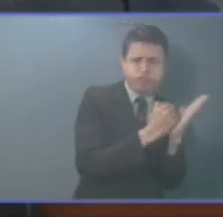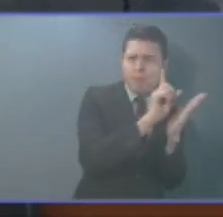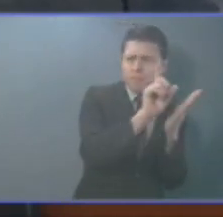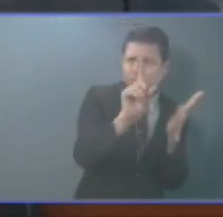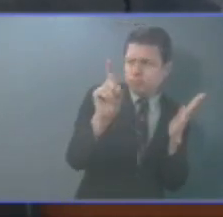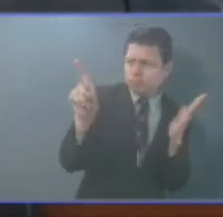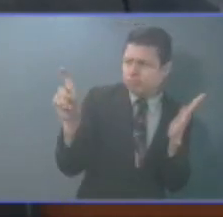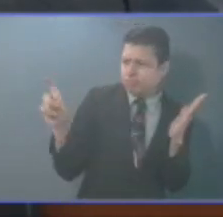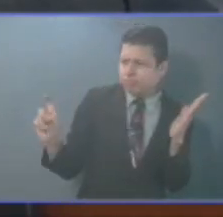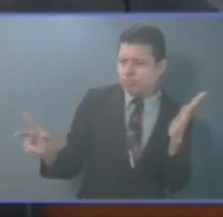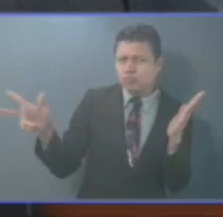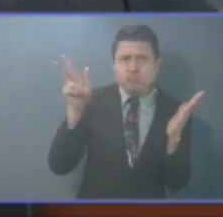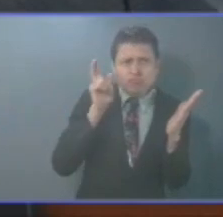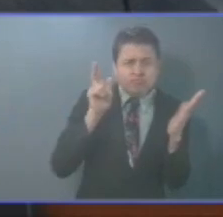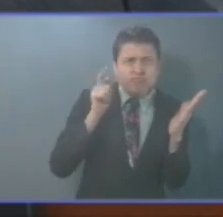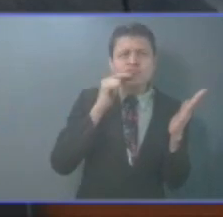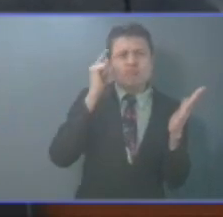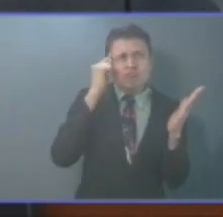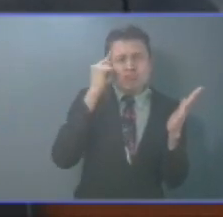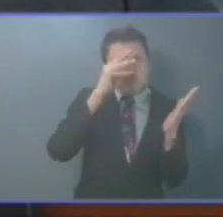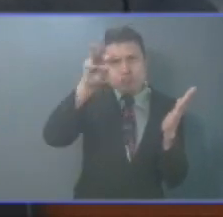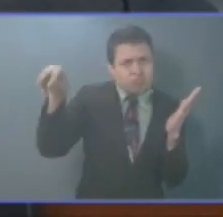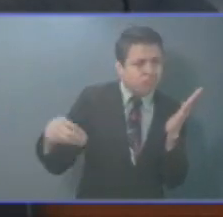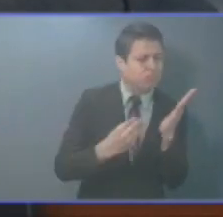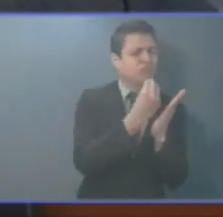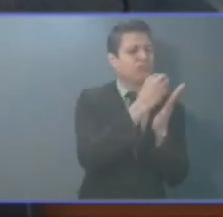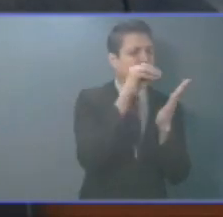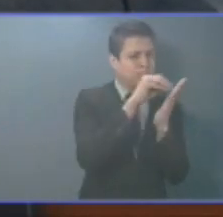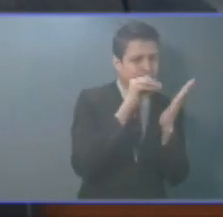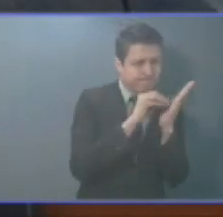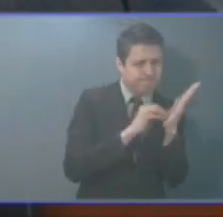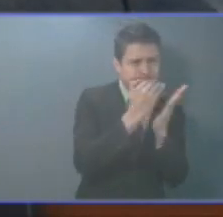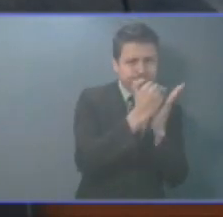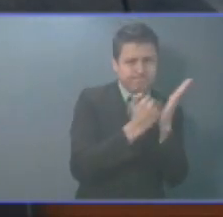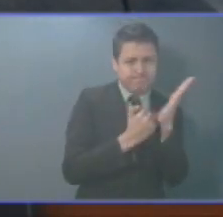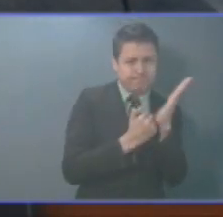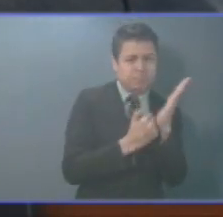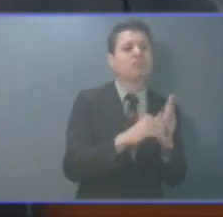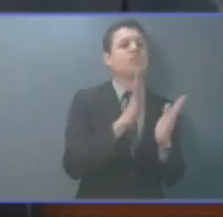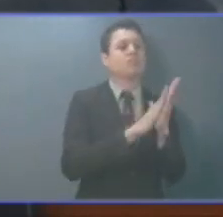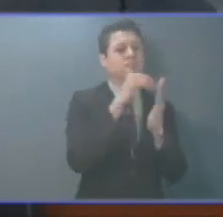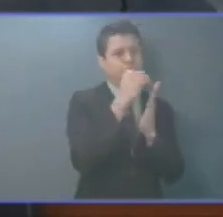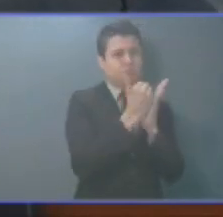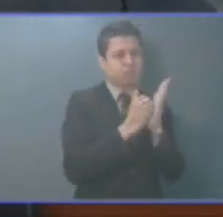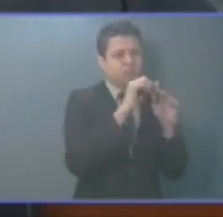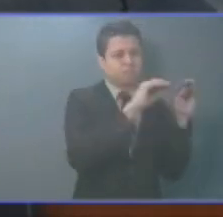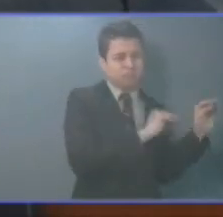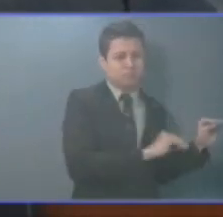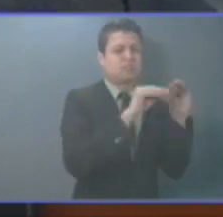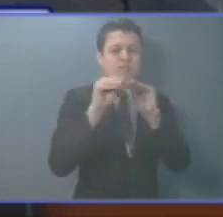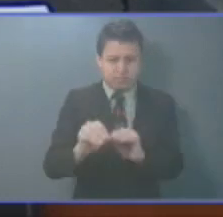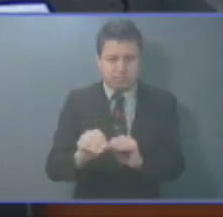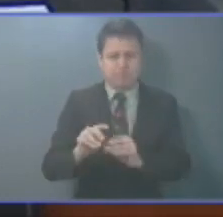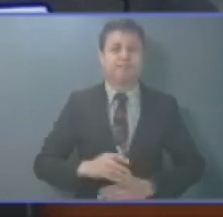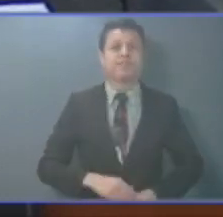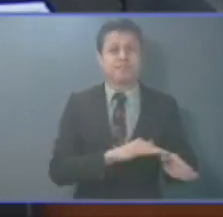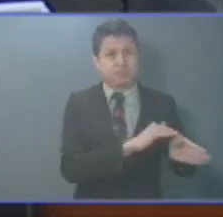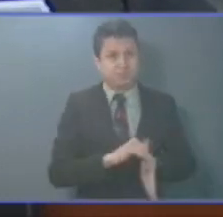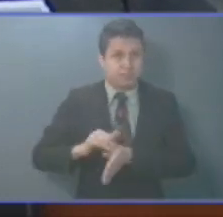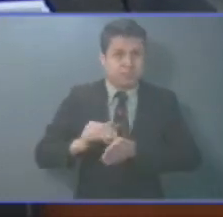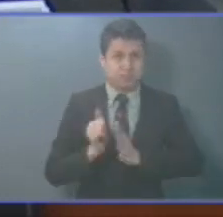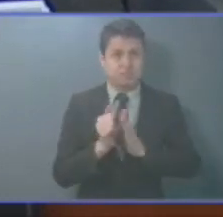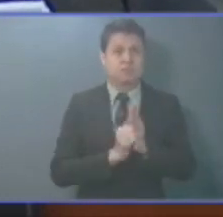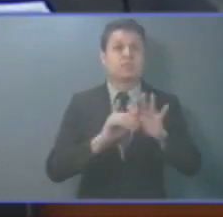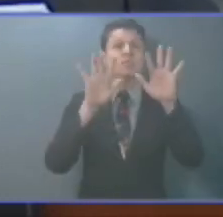acciones, planes, políticas, programas y servicios que les atañen. Asignación presupuestaria.